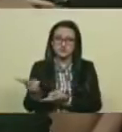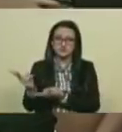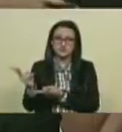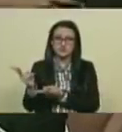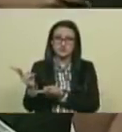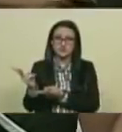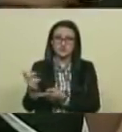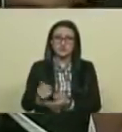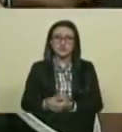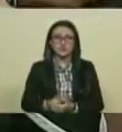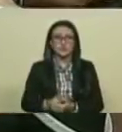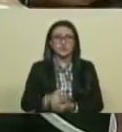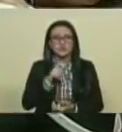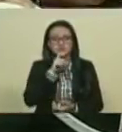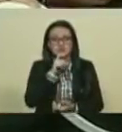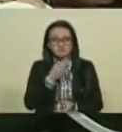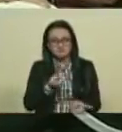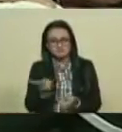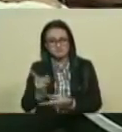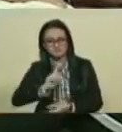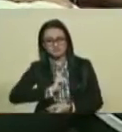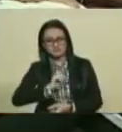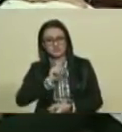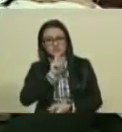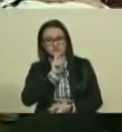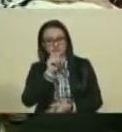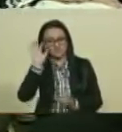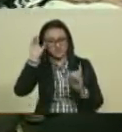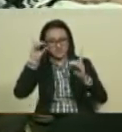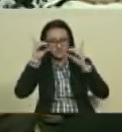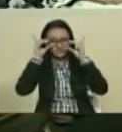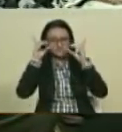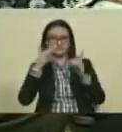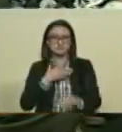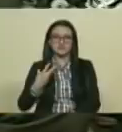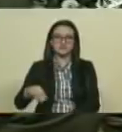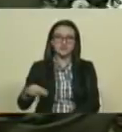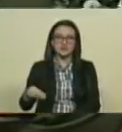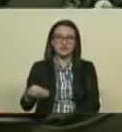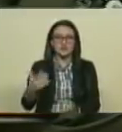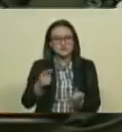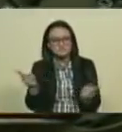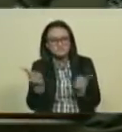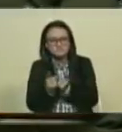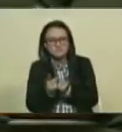de la ciudadana presidenta de la Asamblea Nacional Constituyente y debo rememorar muy brevemente